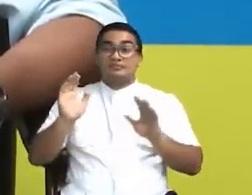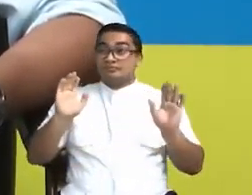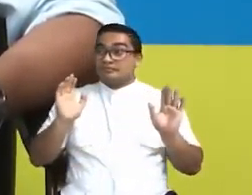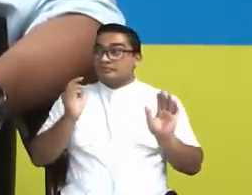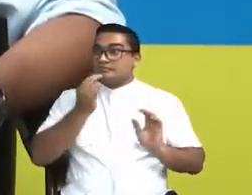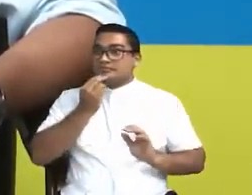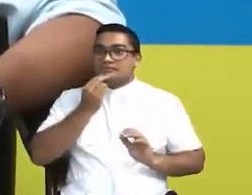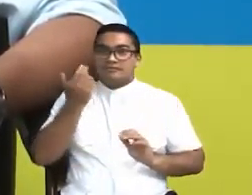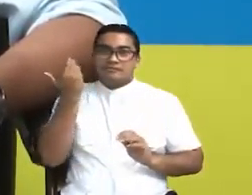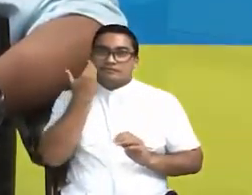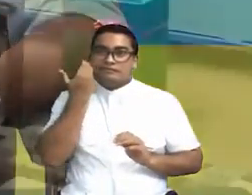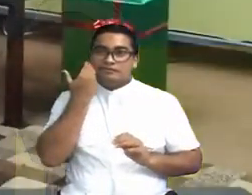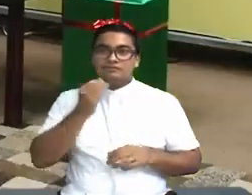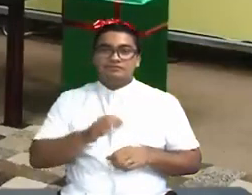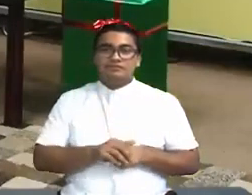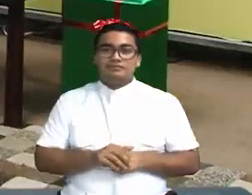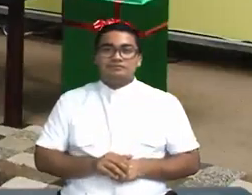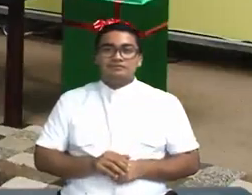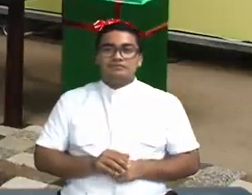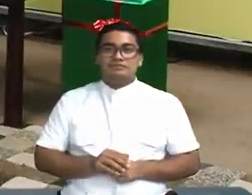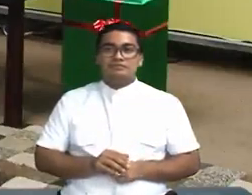sería enfermedad, doctor.